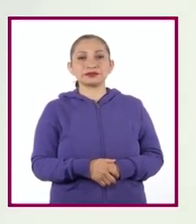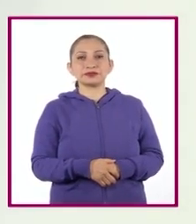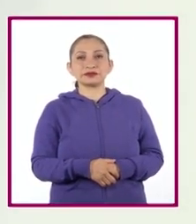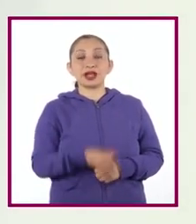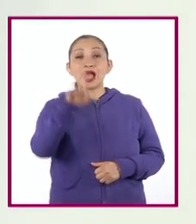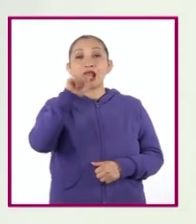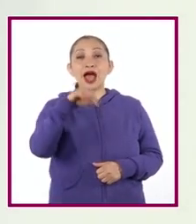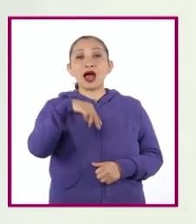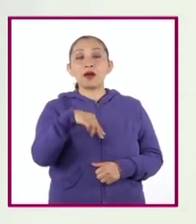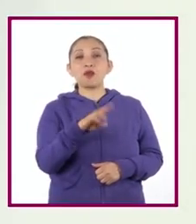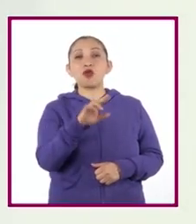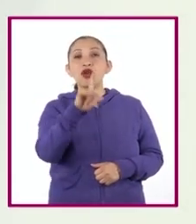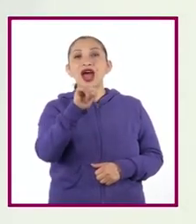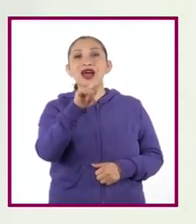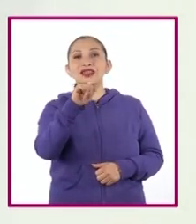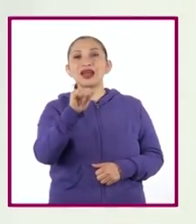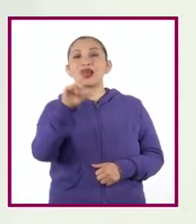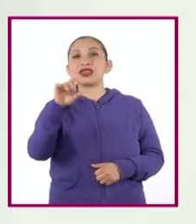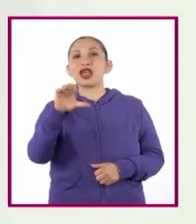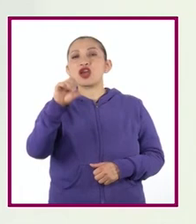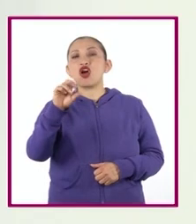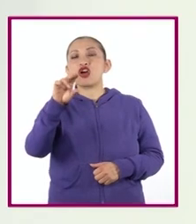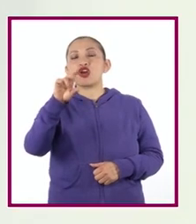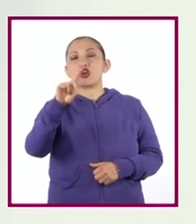La Mulata de Córdoba.